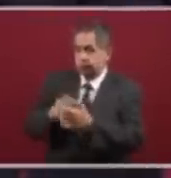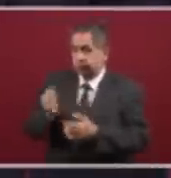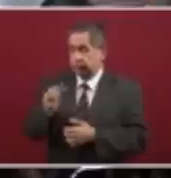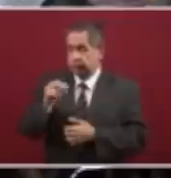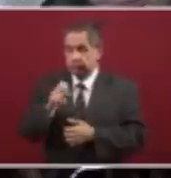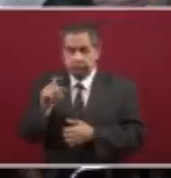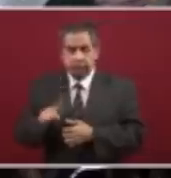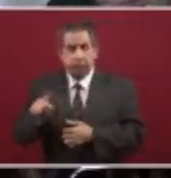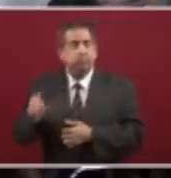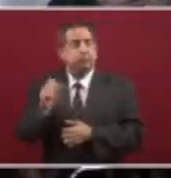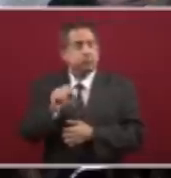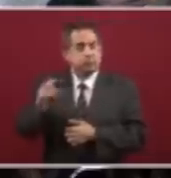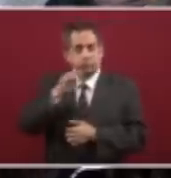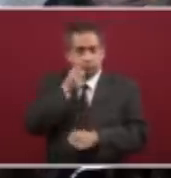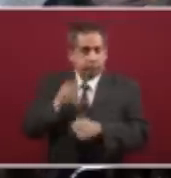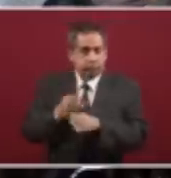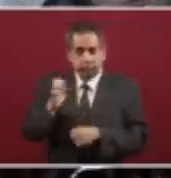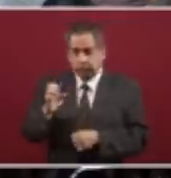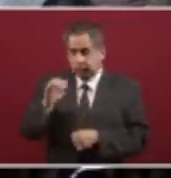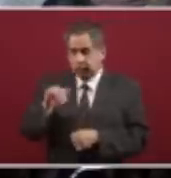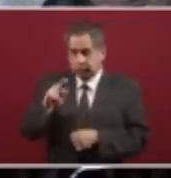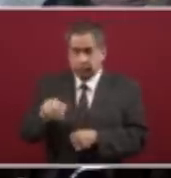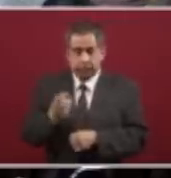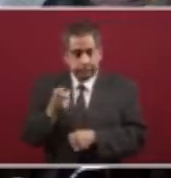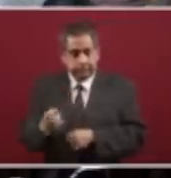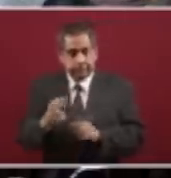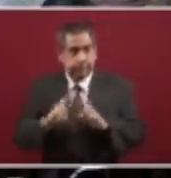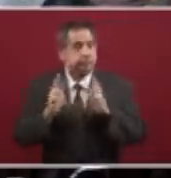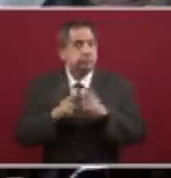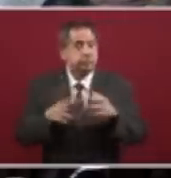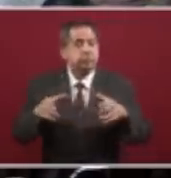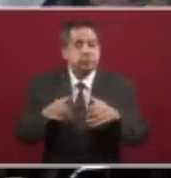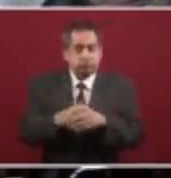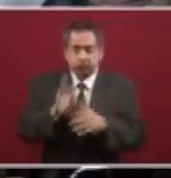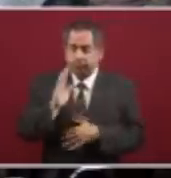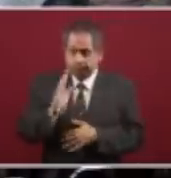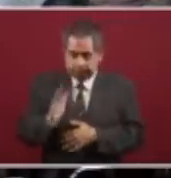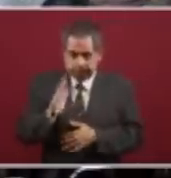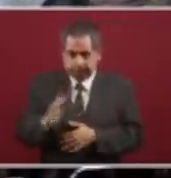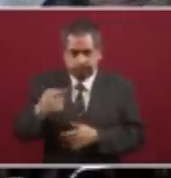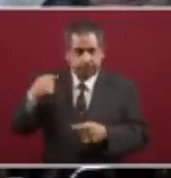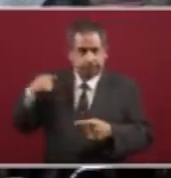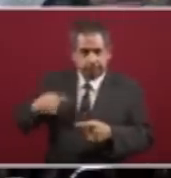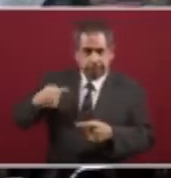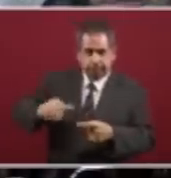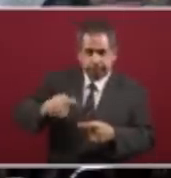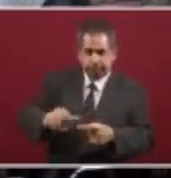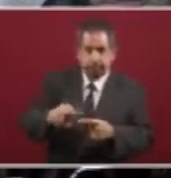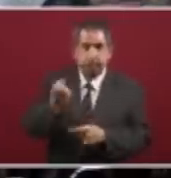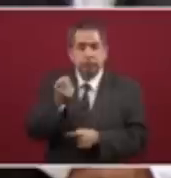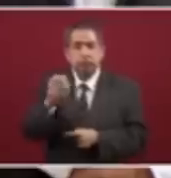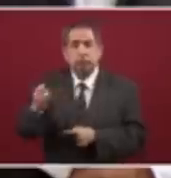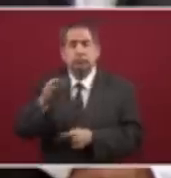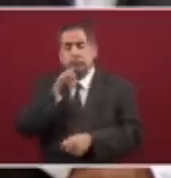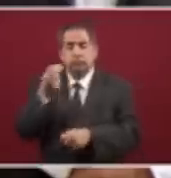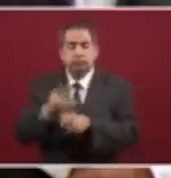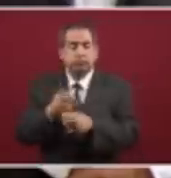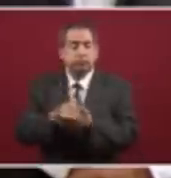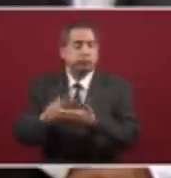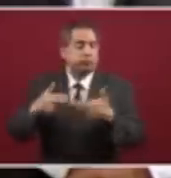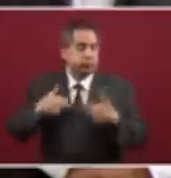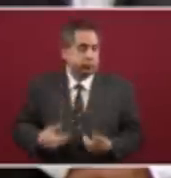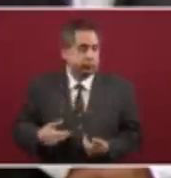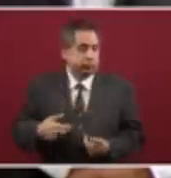subsecretario encinas que a estas reuniones que ya se han llevado a cabo por parte de la subsecretaría de derechos humanos de